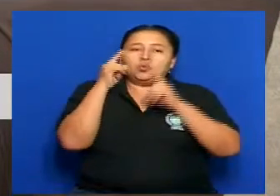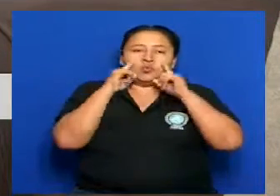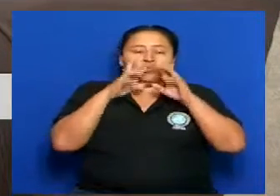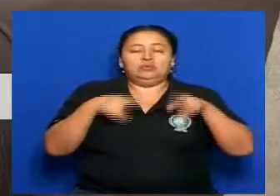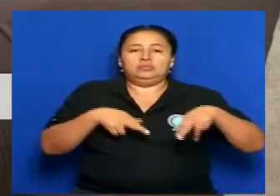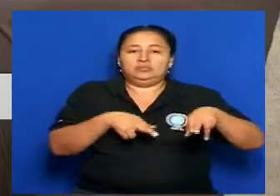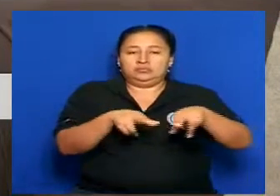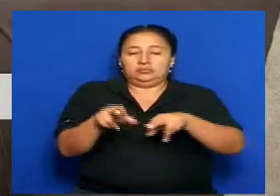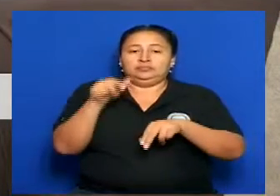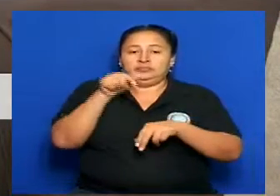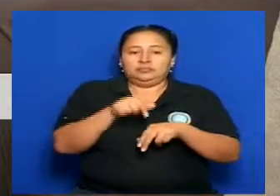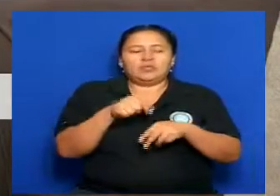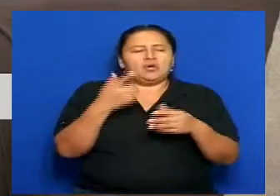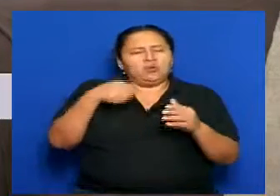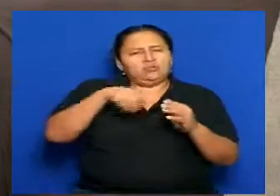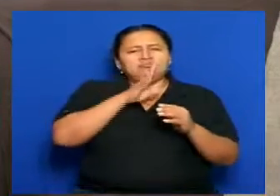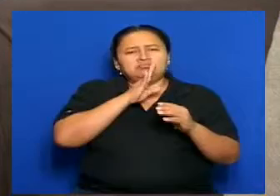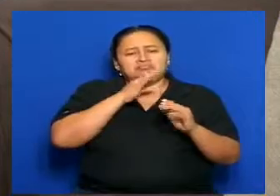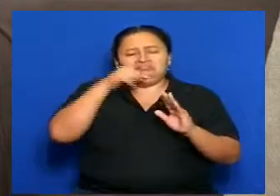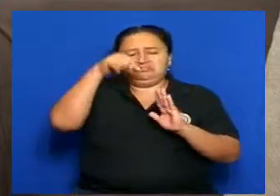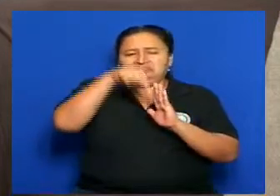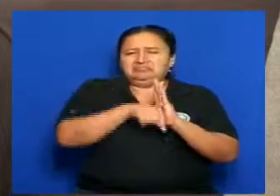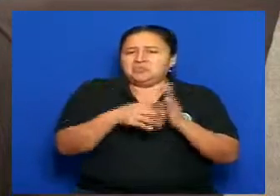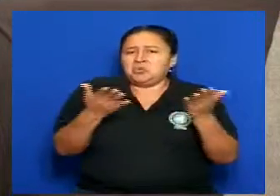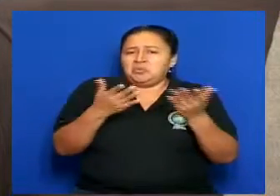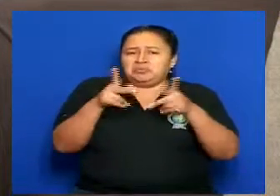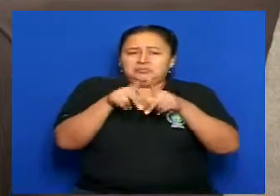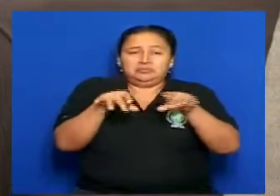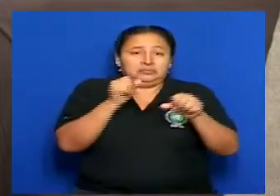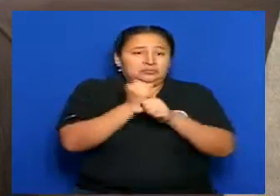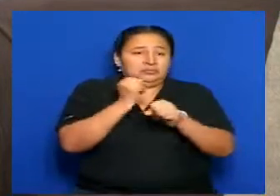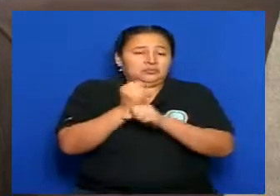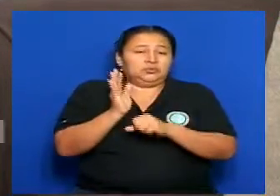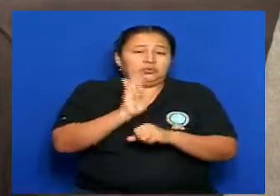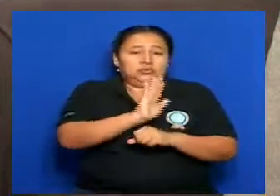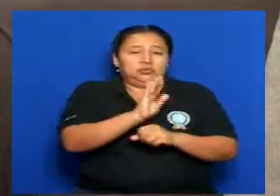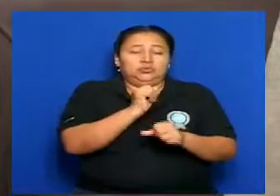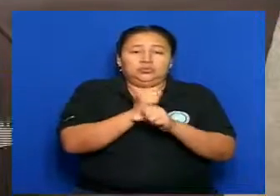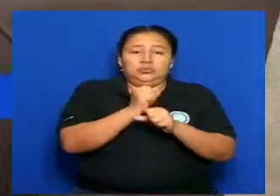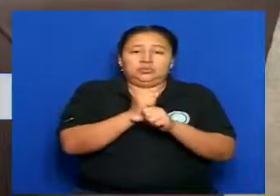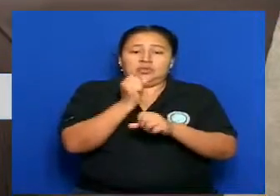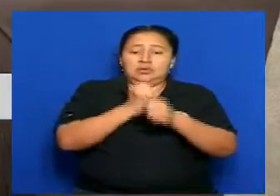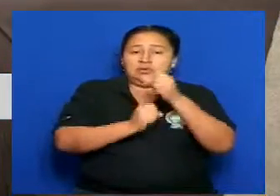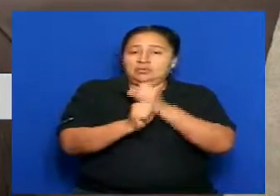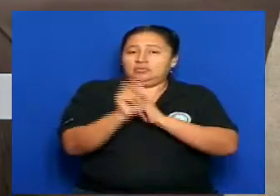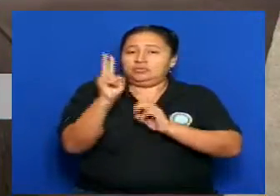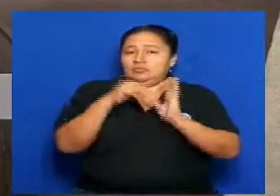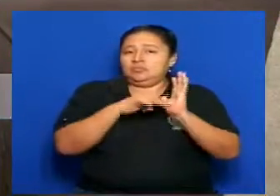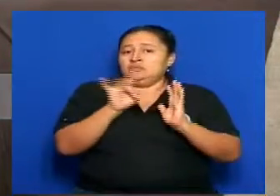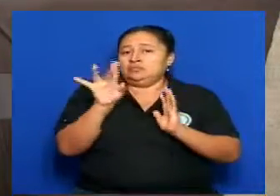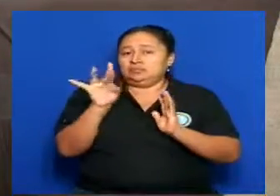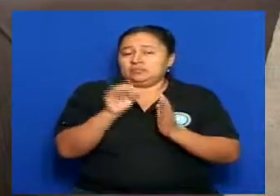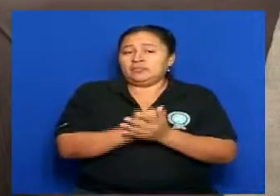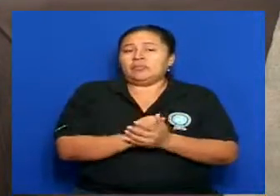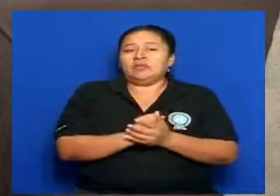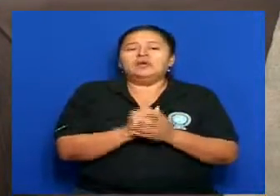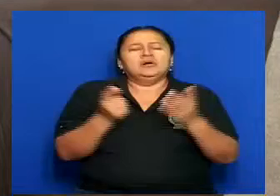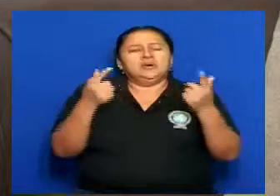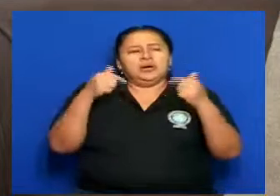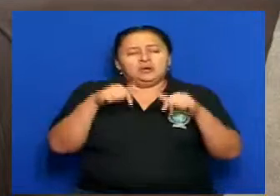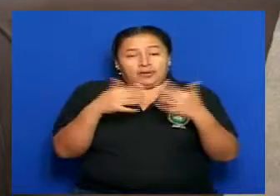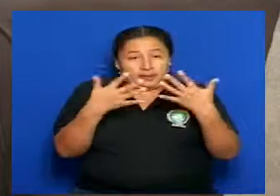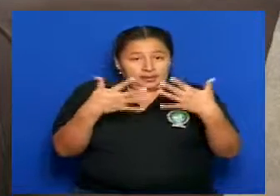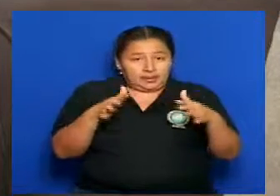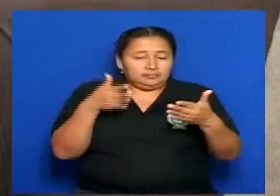profundizando sobre el plan de trabajo que se abordó durante el 2015 y ahora que